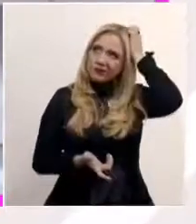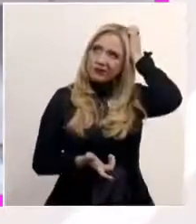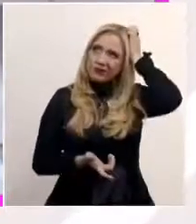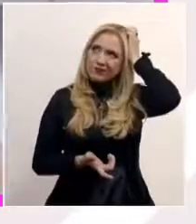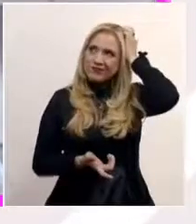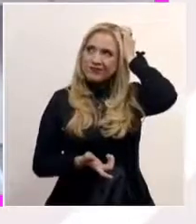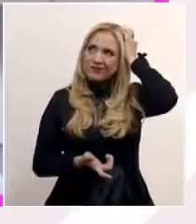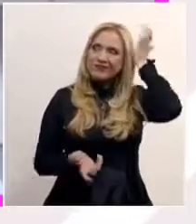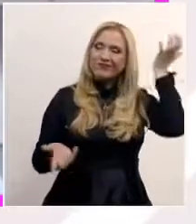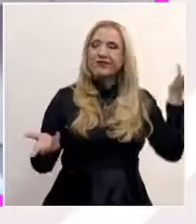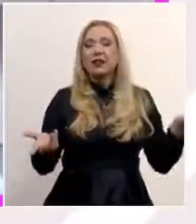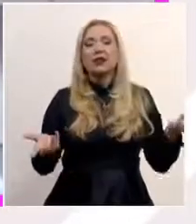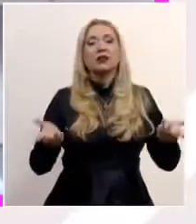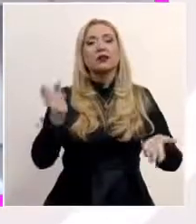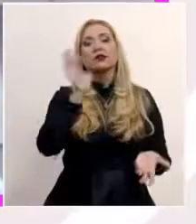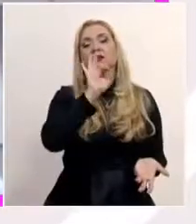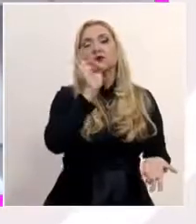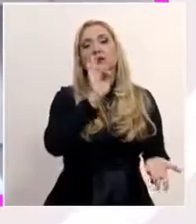no quiero asumir lo que puede costar